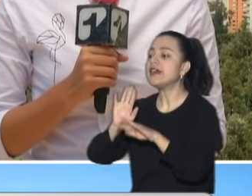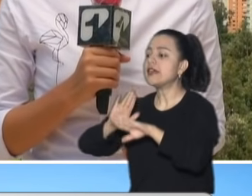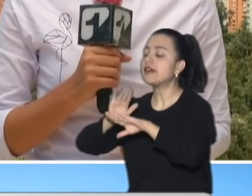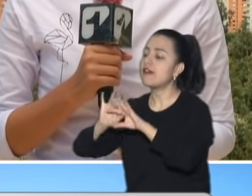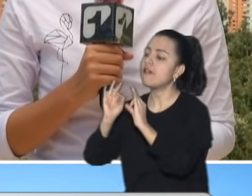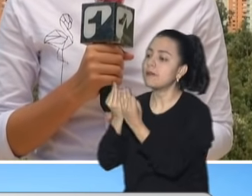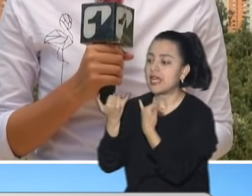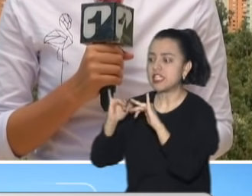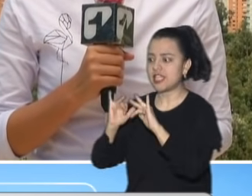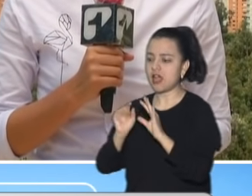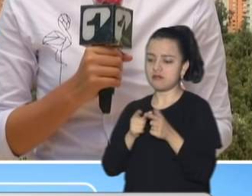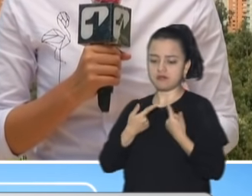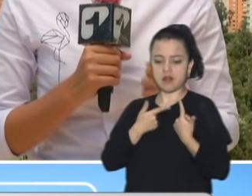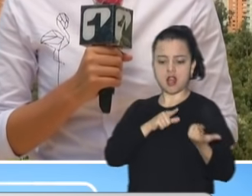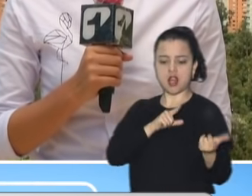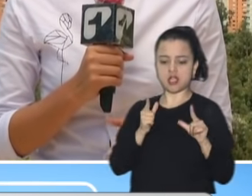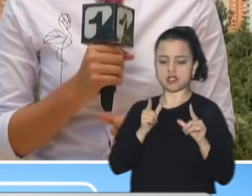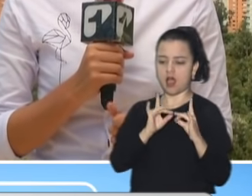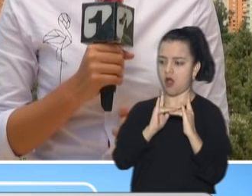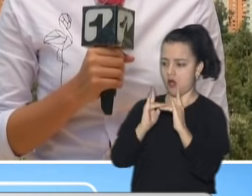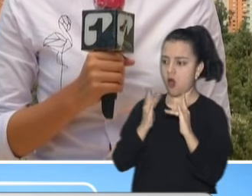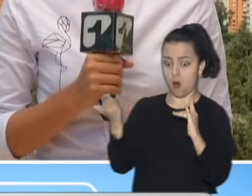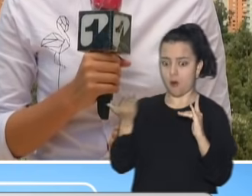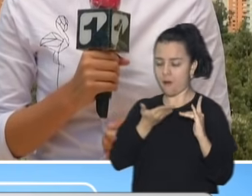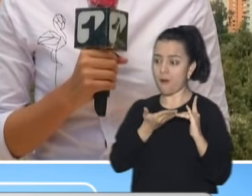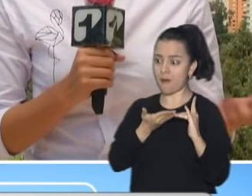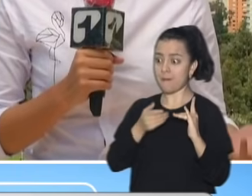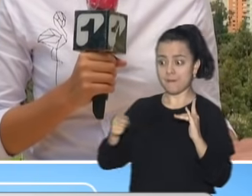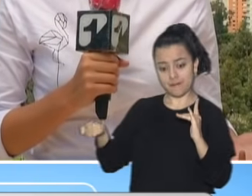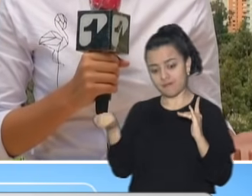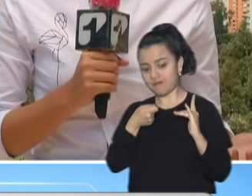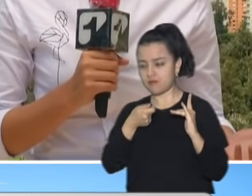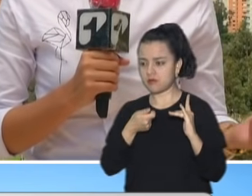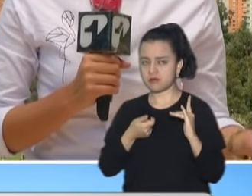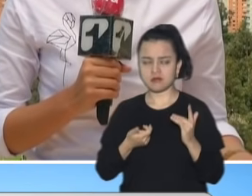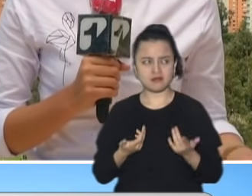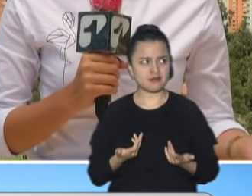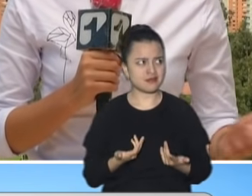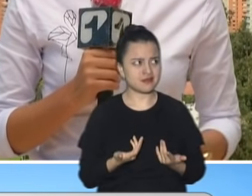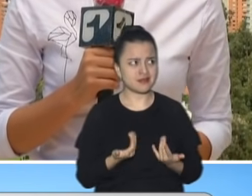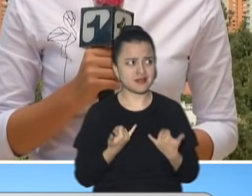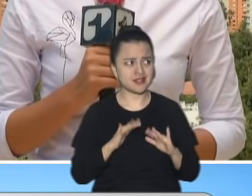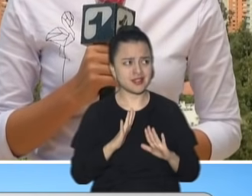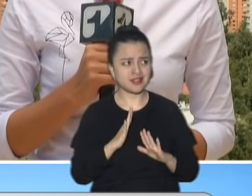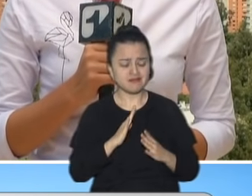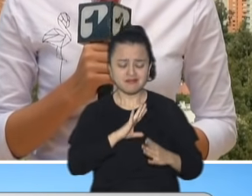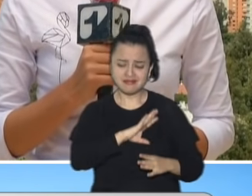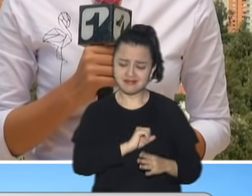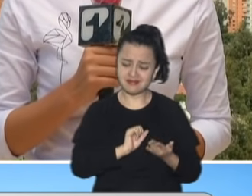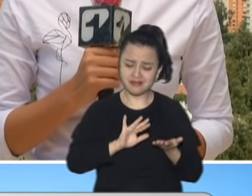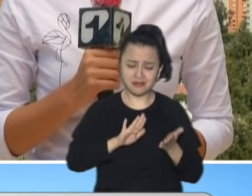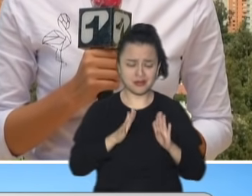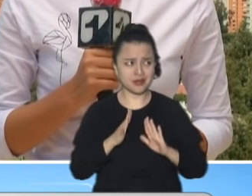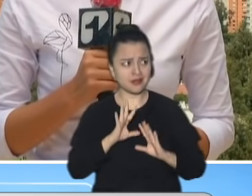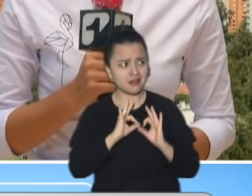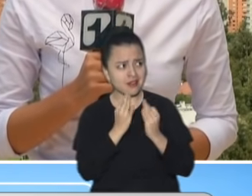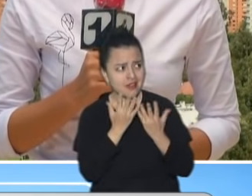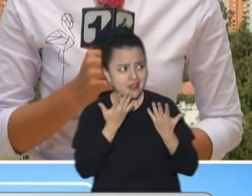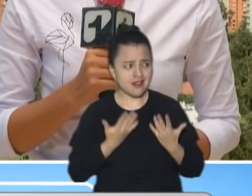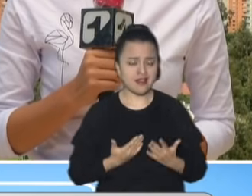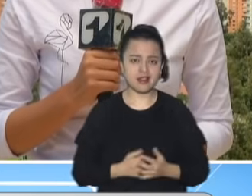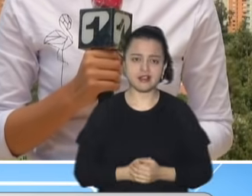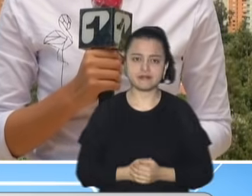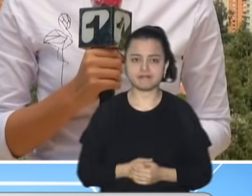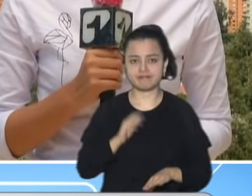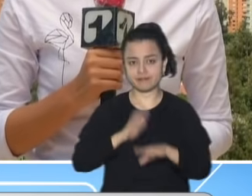decían que ya estaba el requerimiento para UCI y que podría ser trasladado. Sin embargo, pues llegó tarde porque esta persona falleció a causa